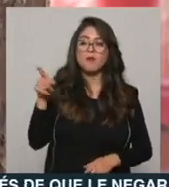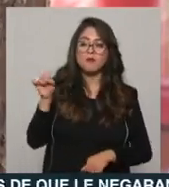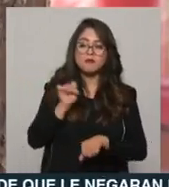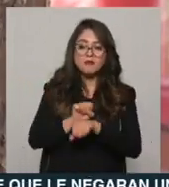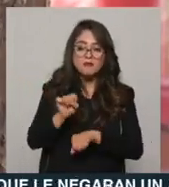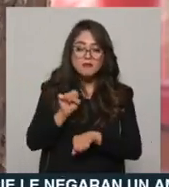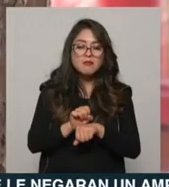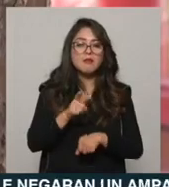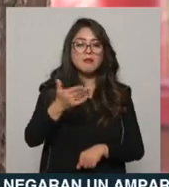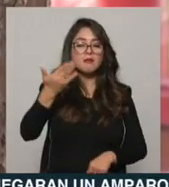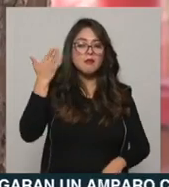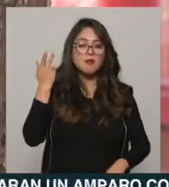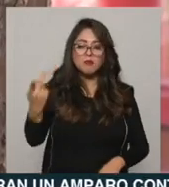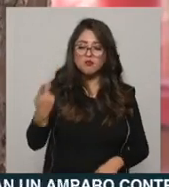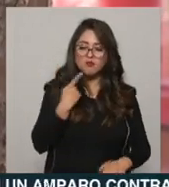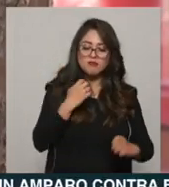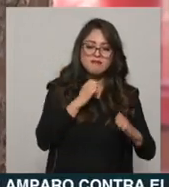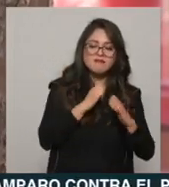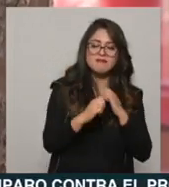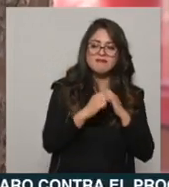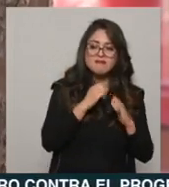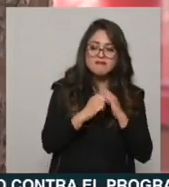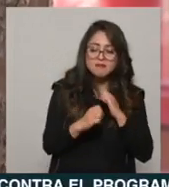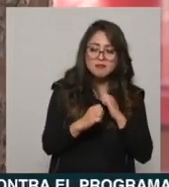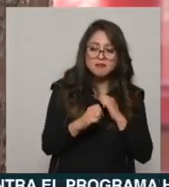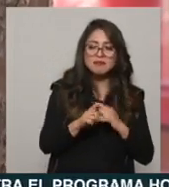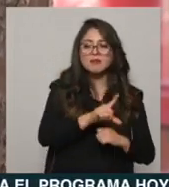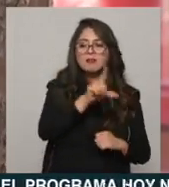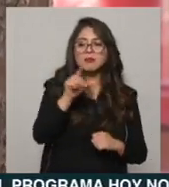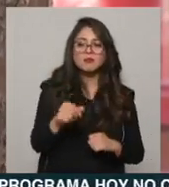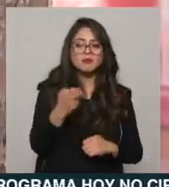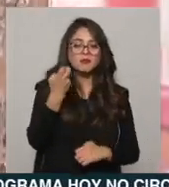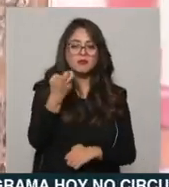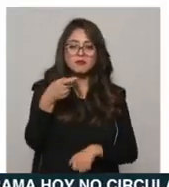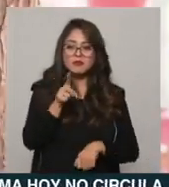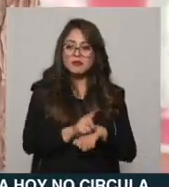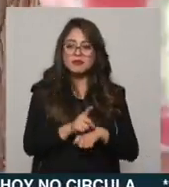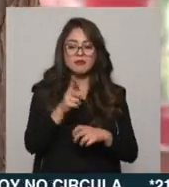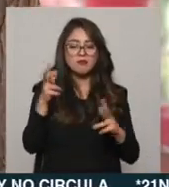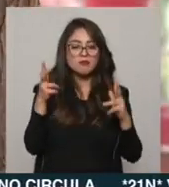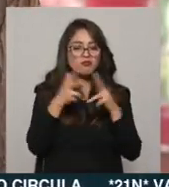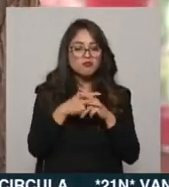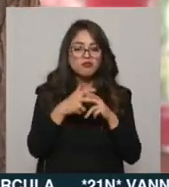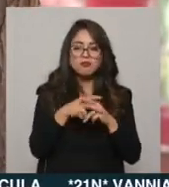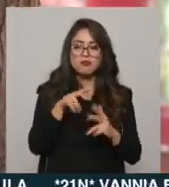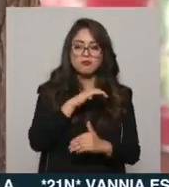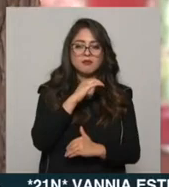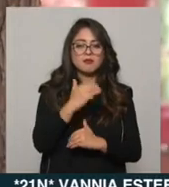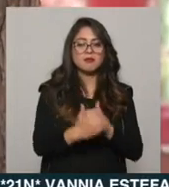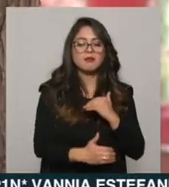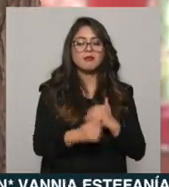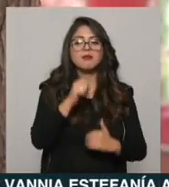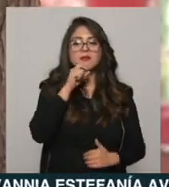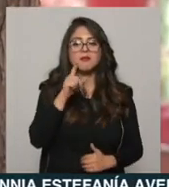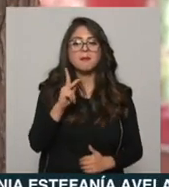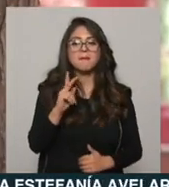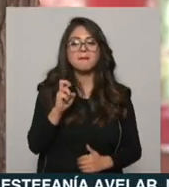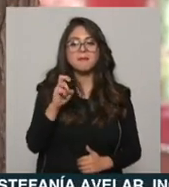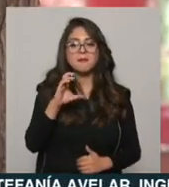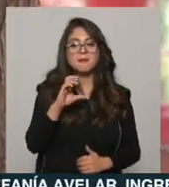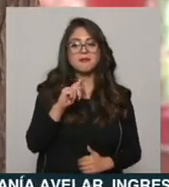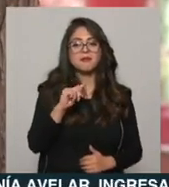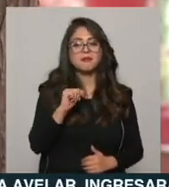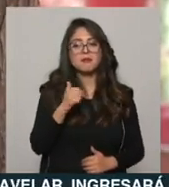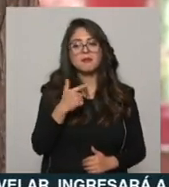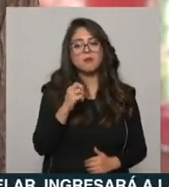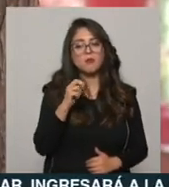una rivalidad muy fuerte. Y pues ahí se culminó esa lucha también. Y también el Pentagón pues es un chavo